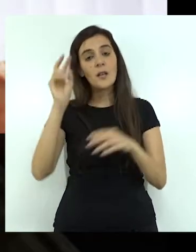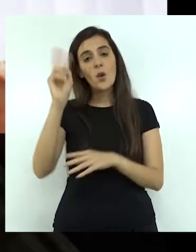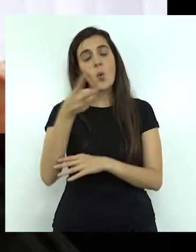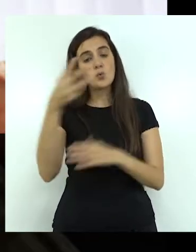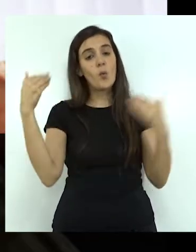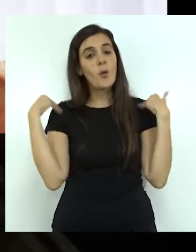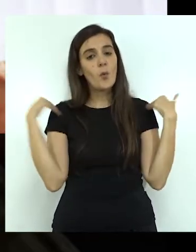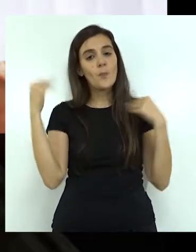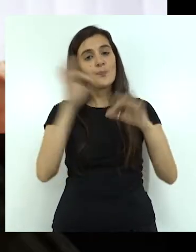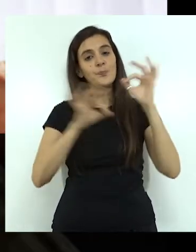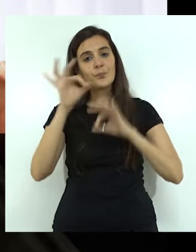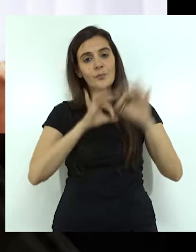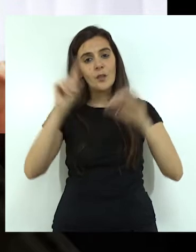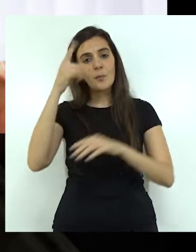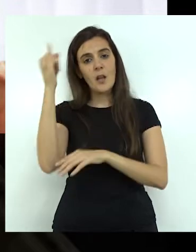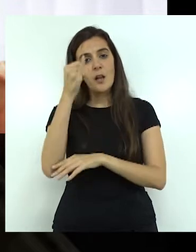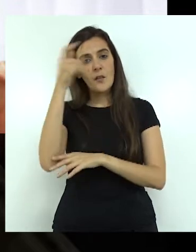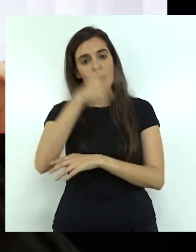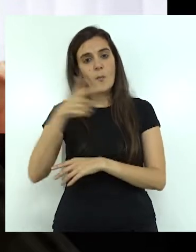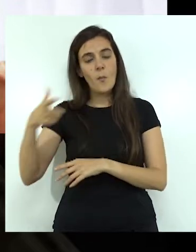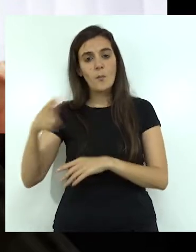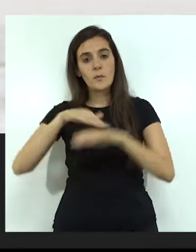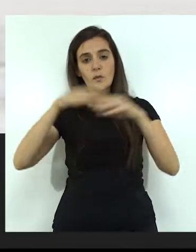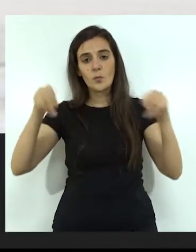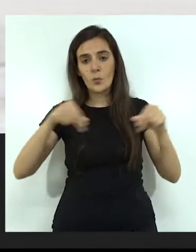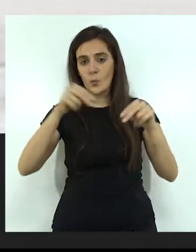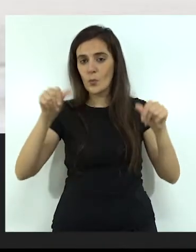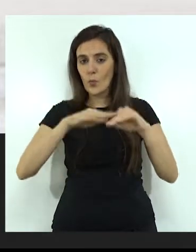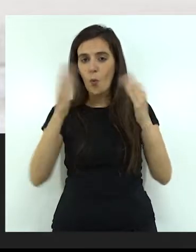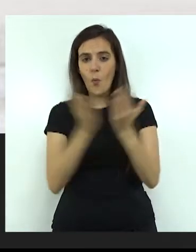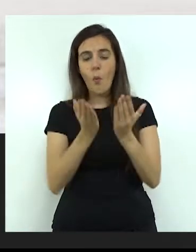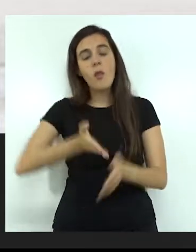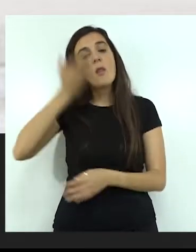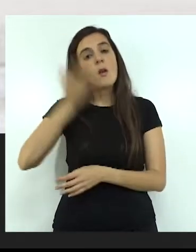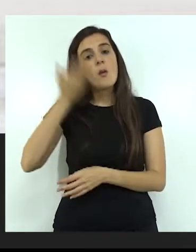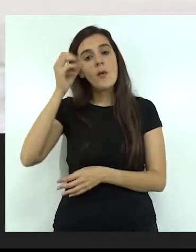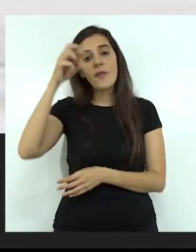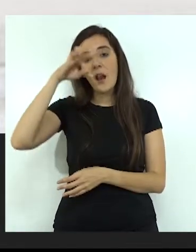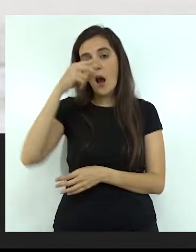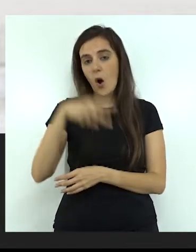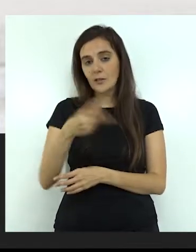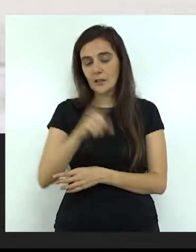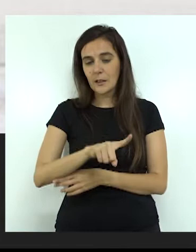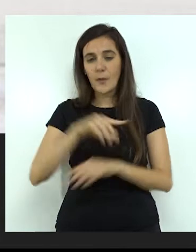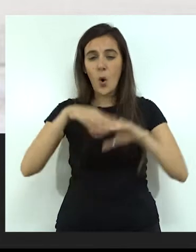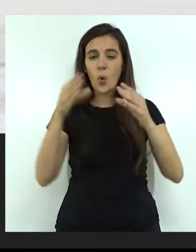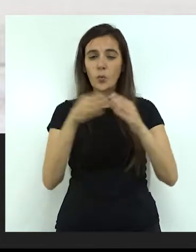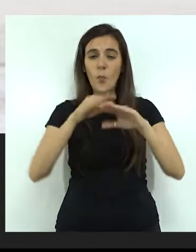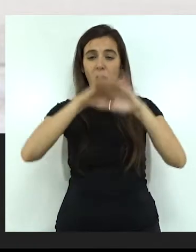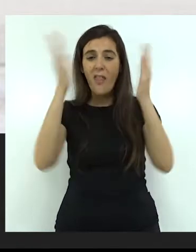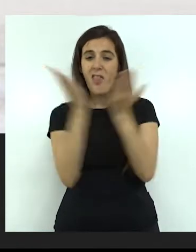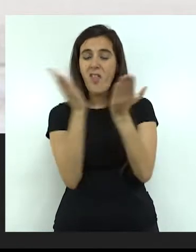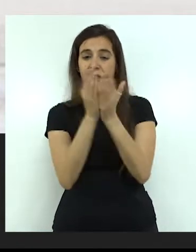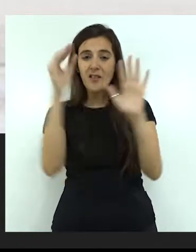jefe de la brigada al terrestre de la fuerza muy alta disponibilidad de la gota una brigada multinacional con 16 mil militares y un amplio conjunto